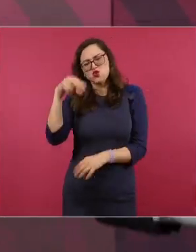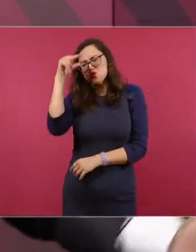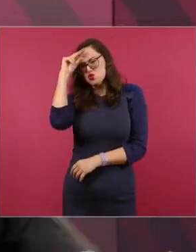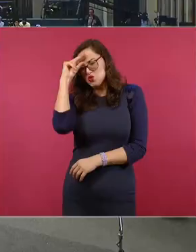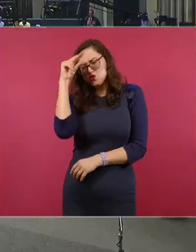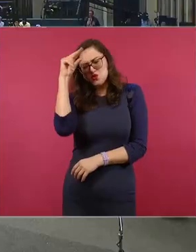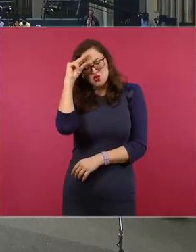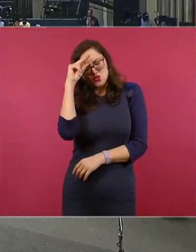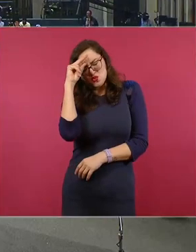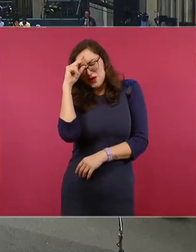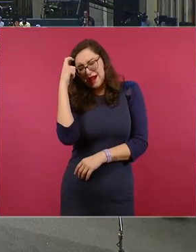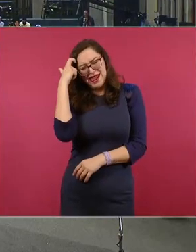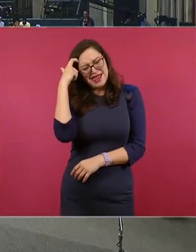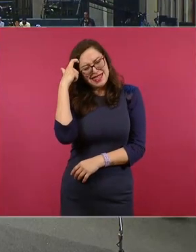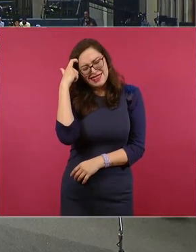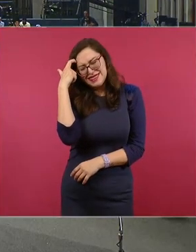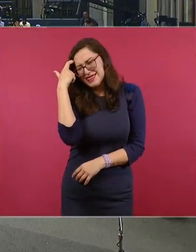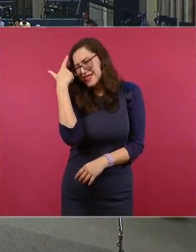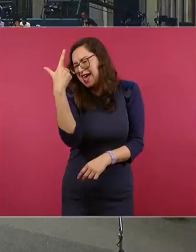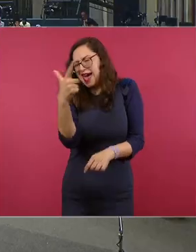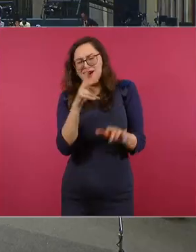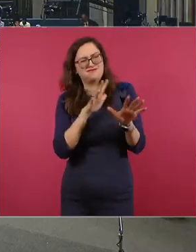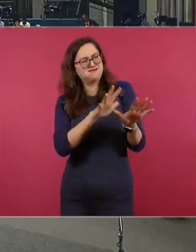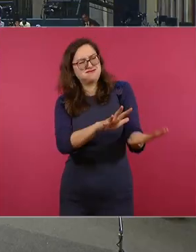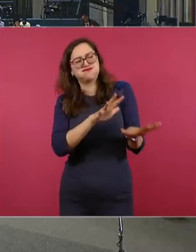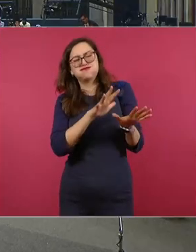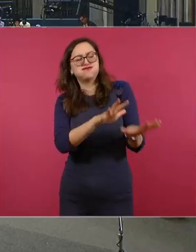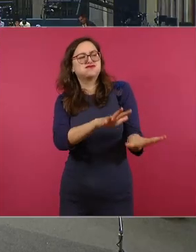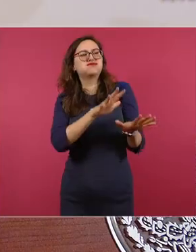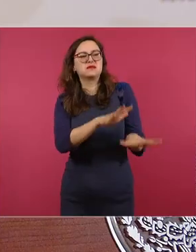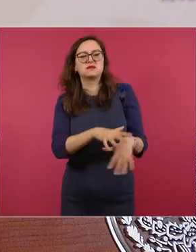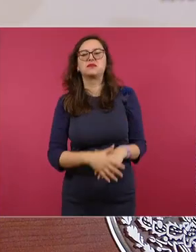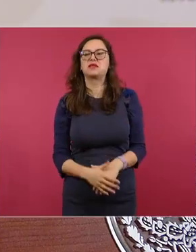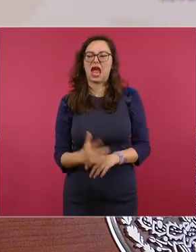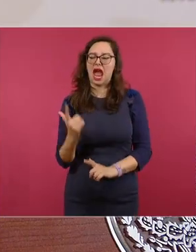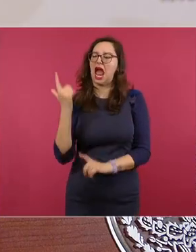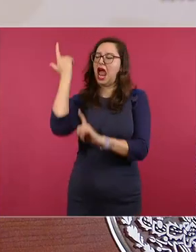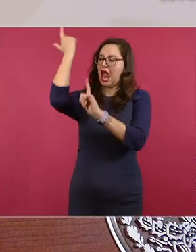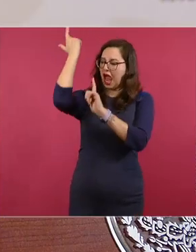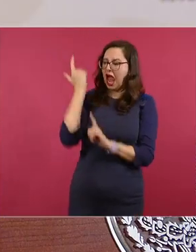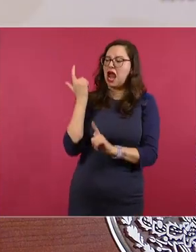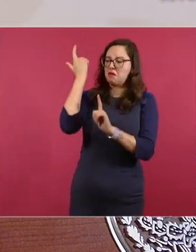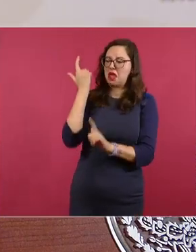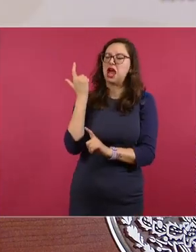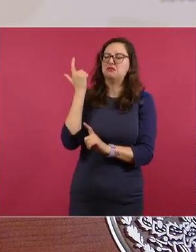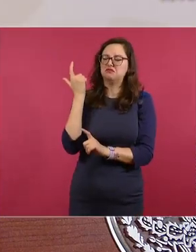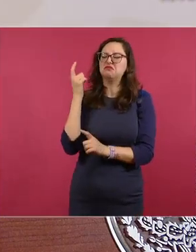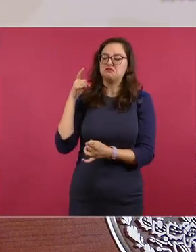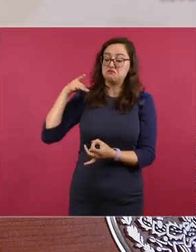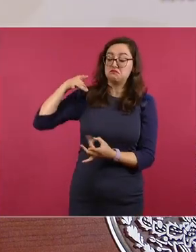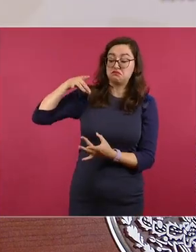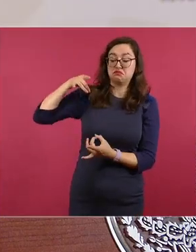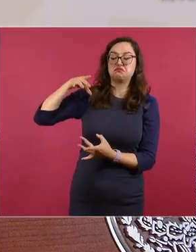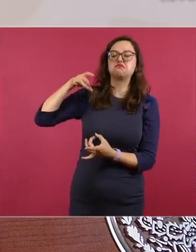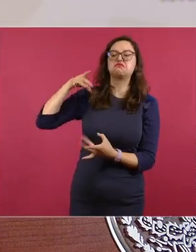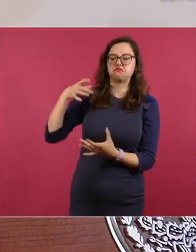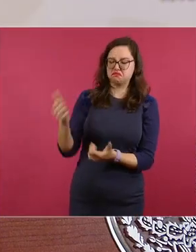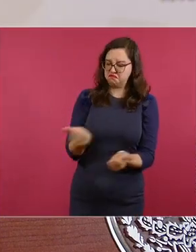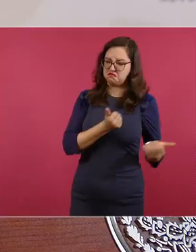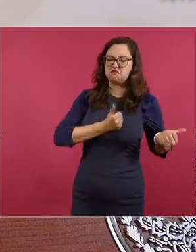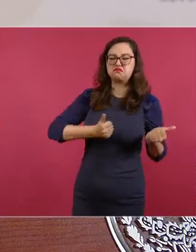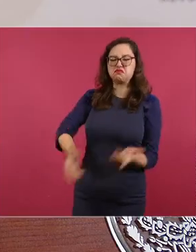inventaron que había que introducir a México armas de